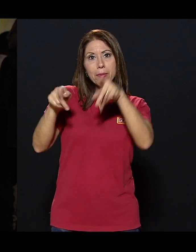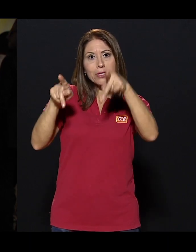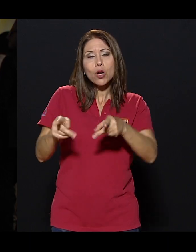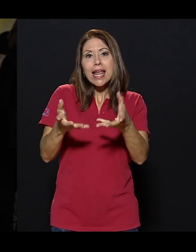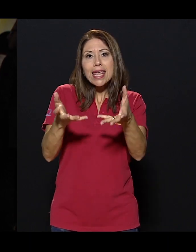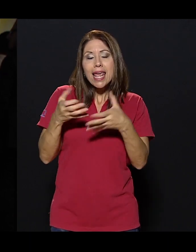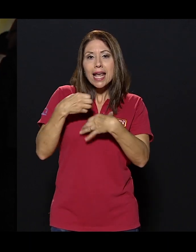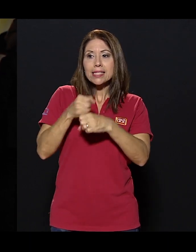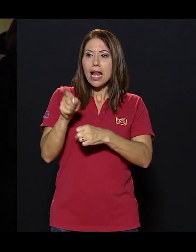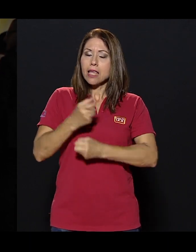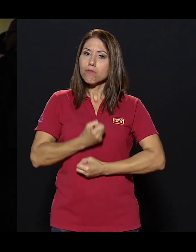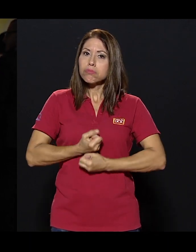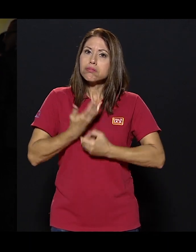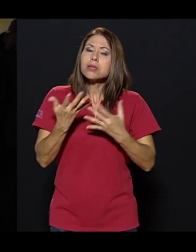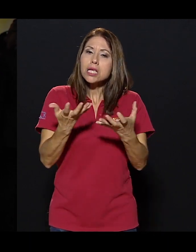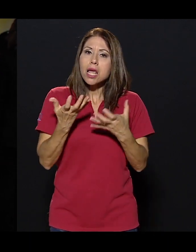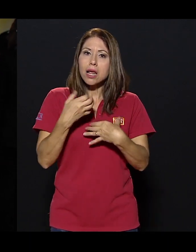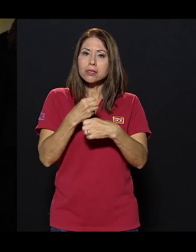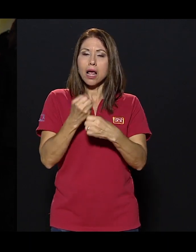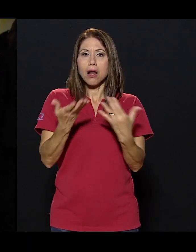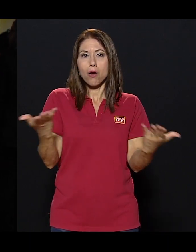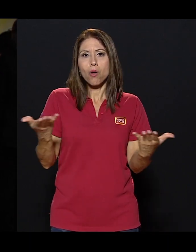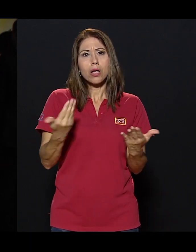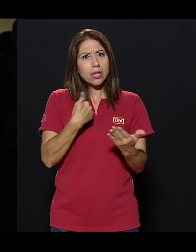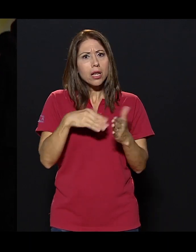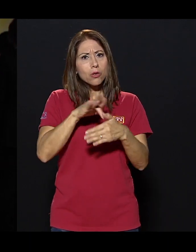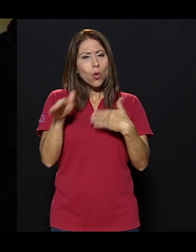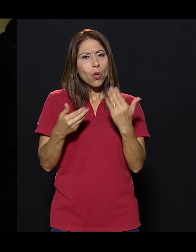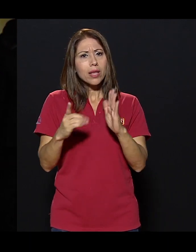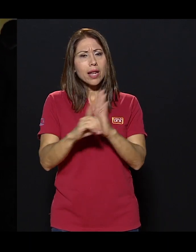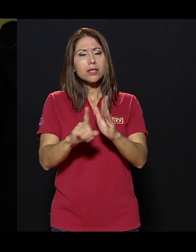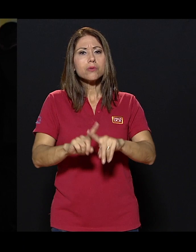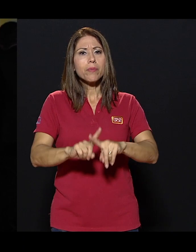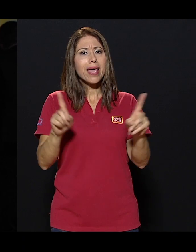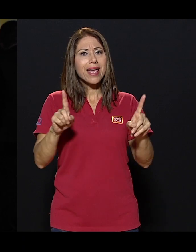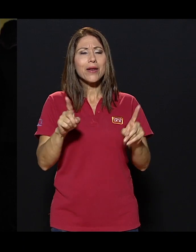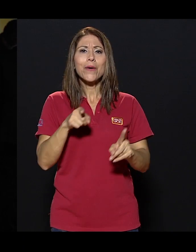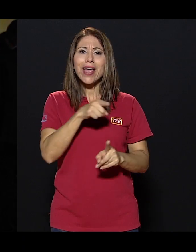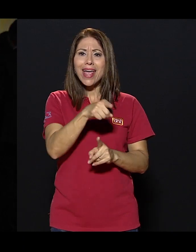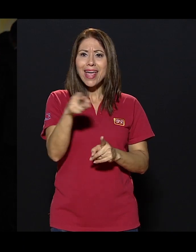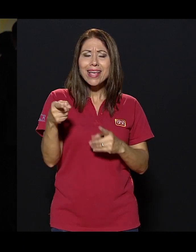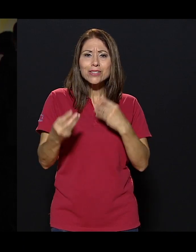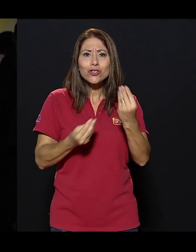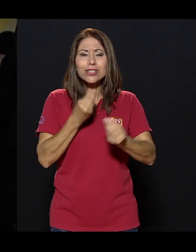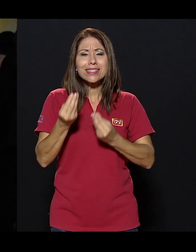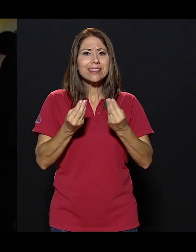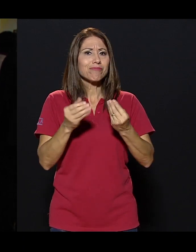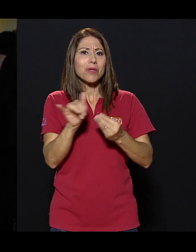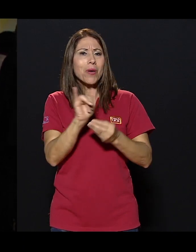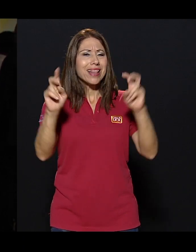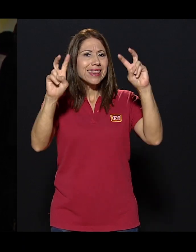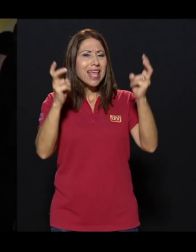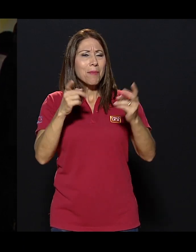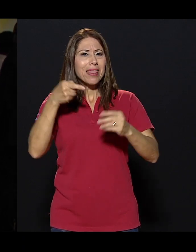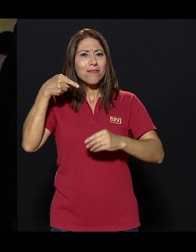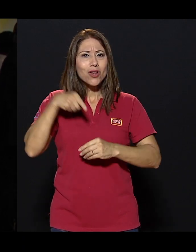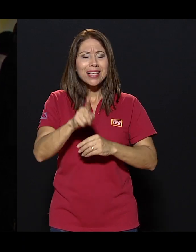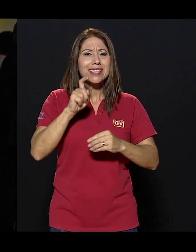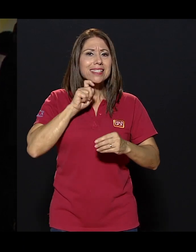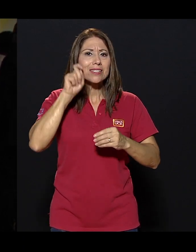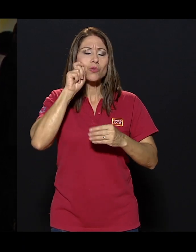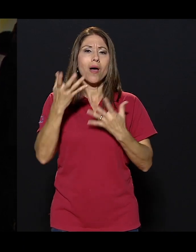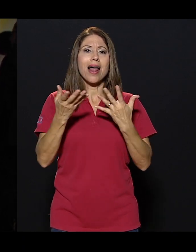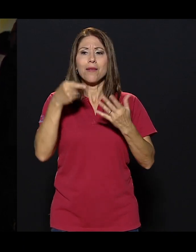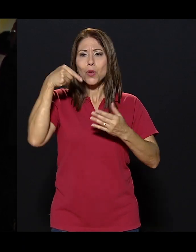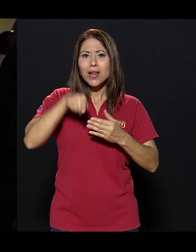quiera realizarla y exprese su consentimiento para tal, el cual tiene todo el derecho. Pero ese tema y el tema de la violencia sexual